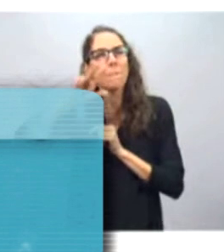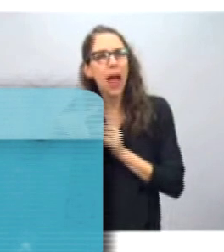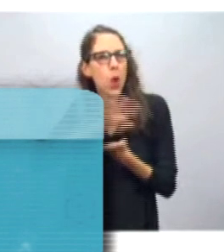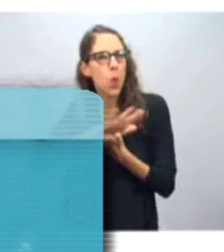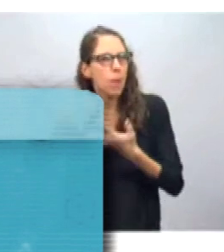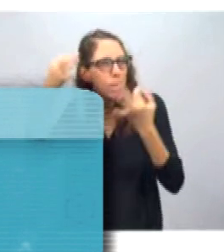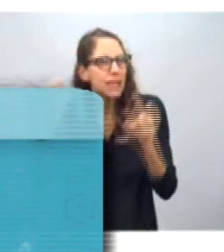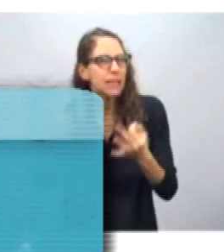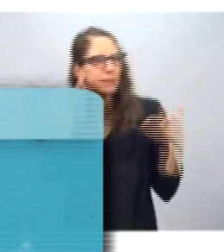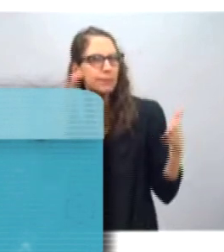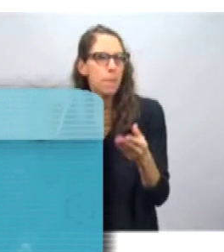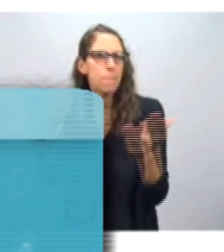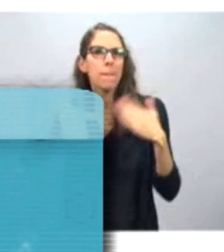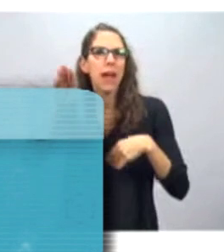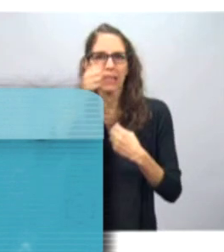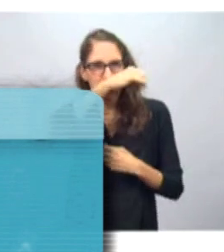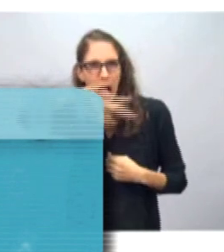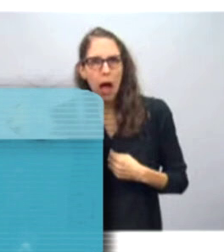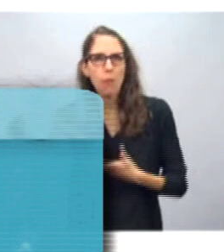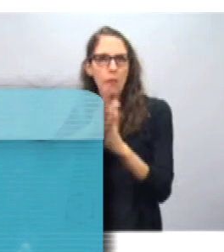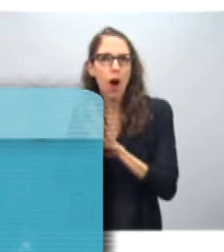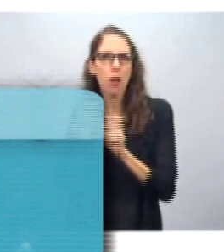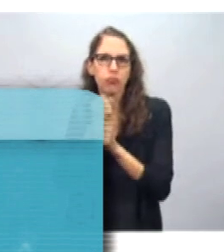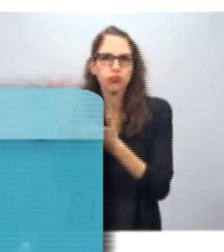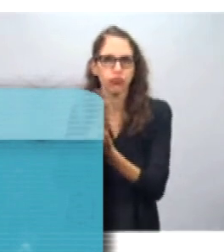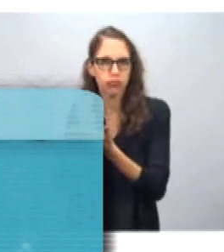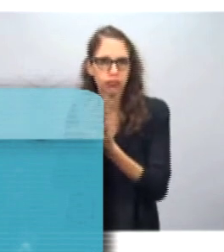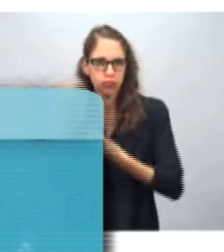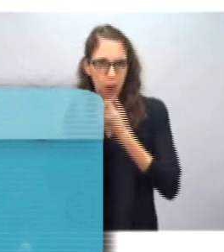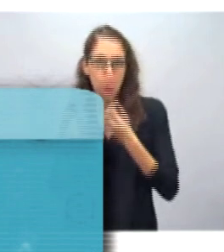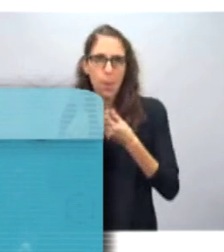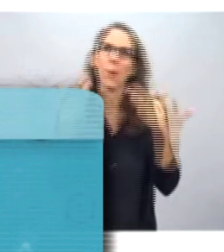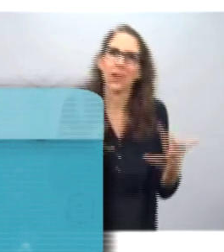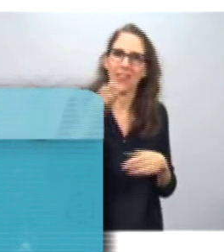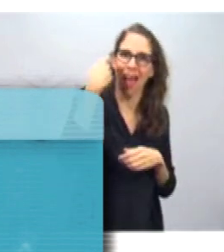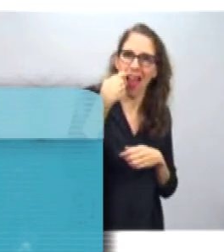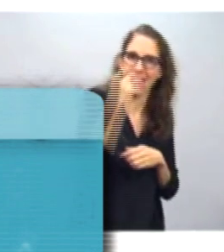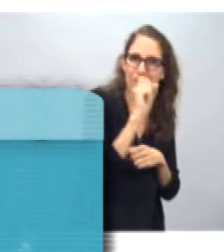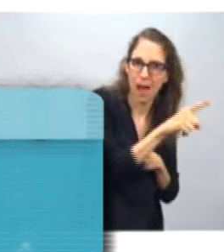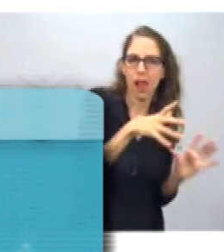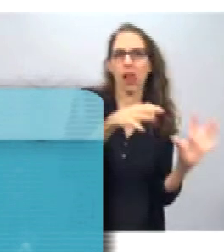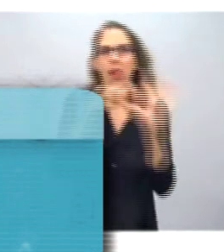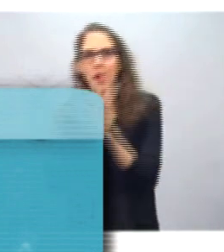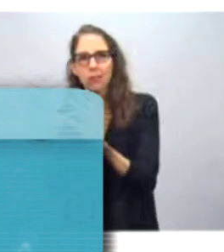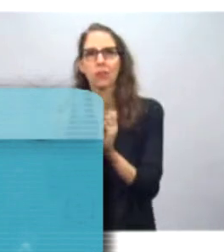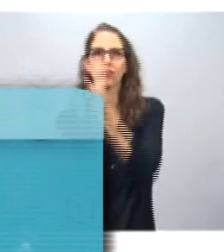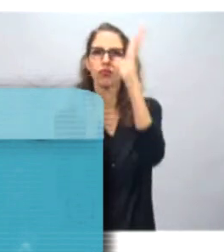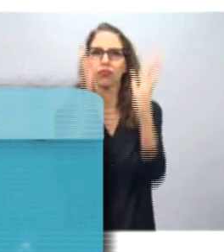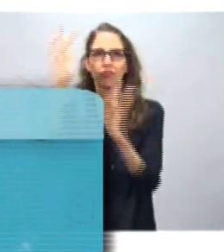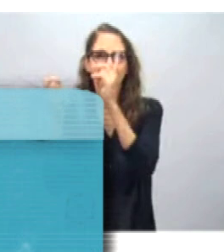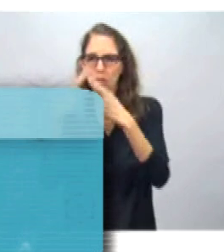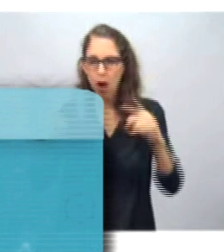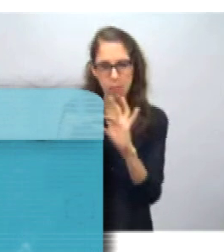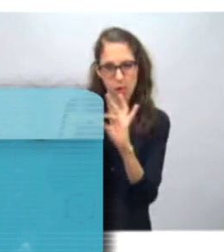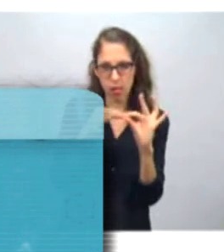la producción en la ruralidad, por eso combinamos la producción ganadera con la producción forestal, pero